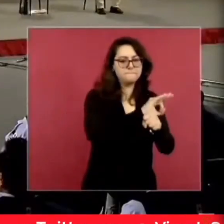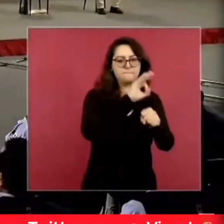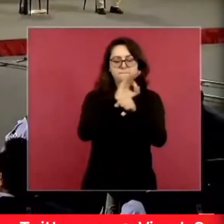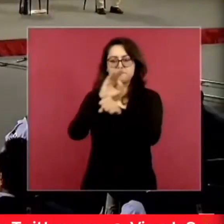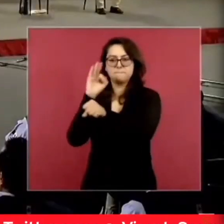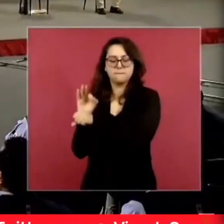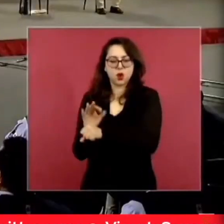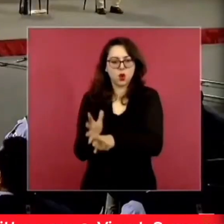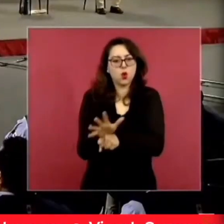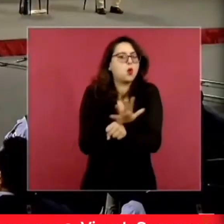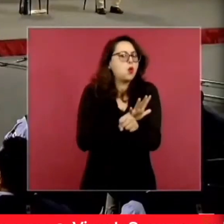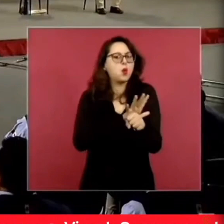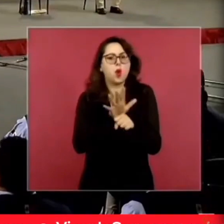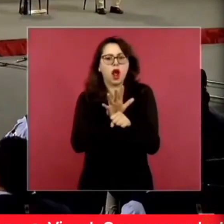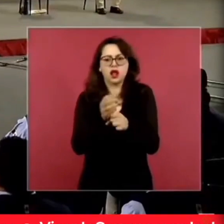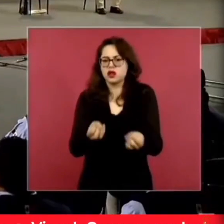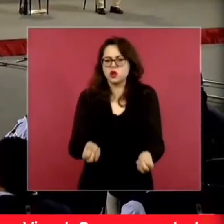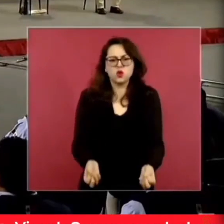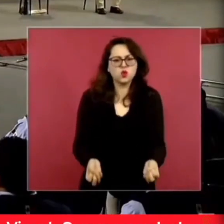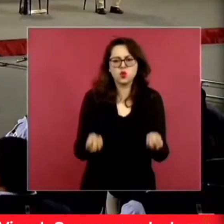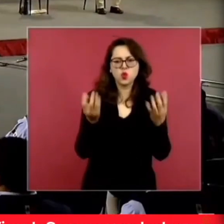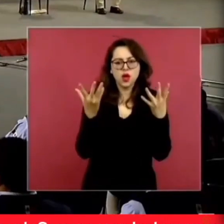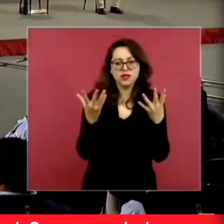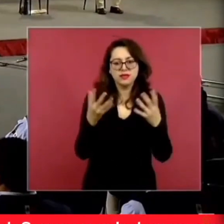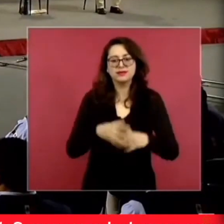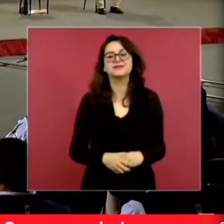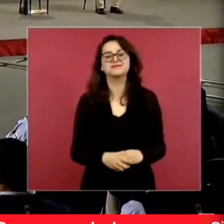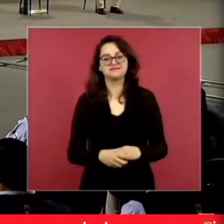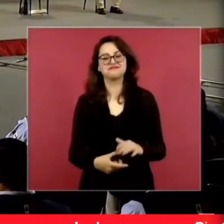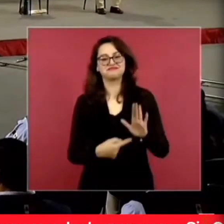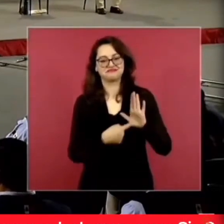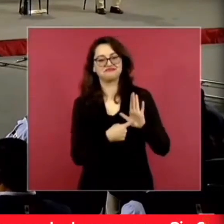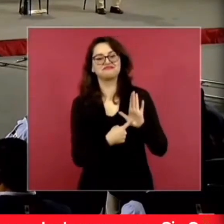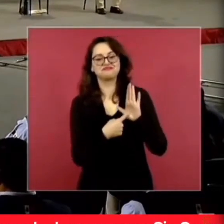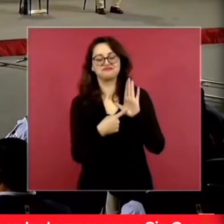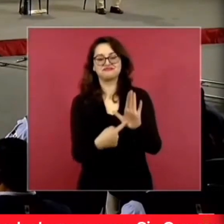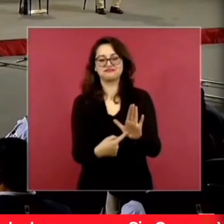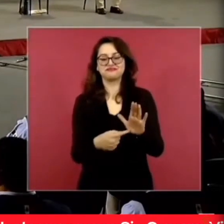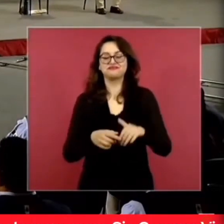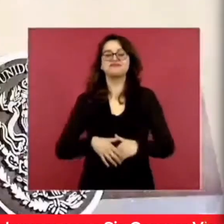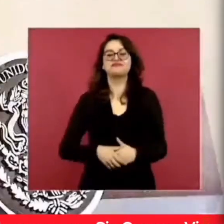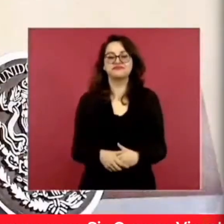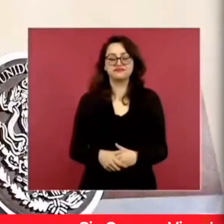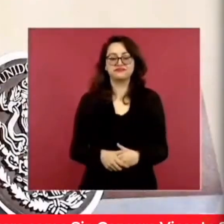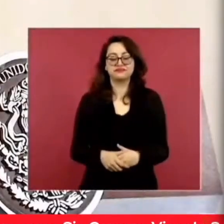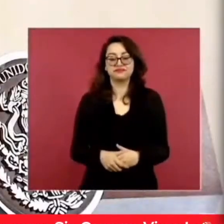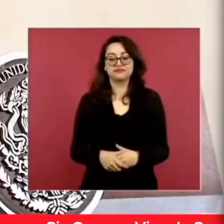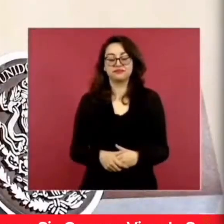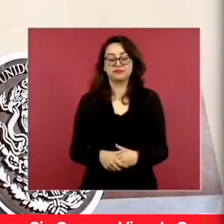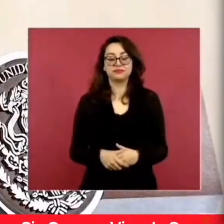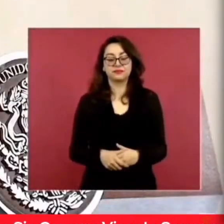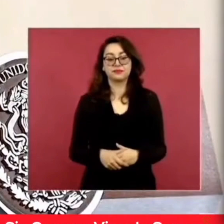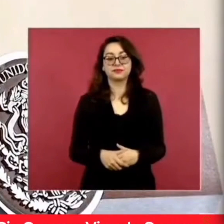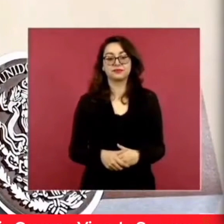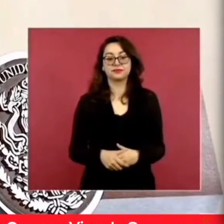primera lámina, de favor. ¿Y cuál es la importancia de nuestro país? Como ustedes bien